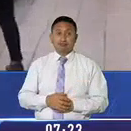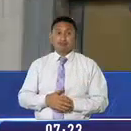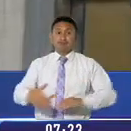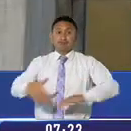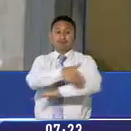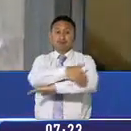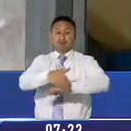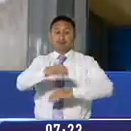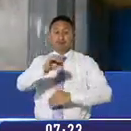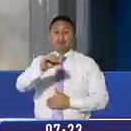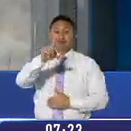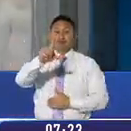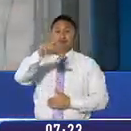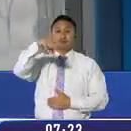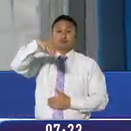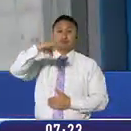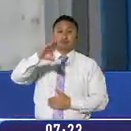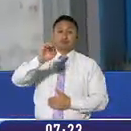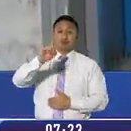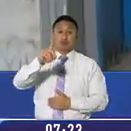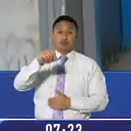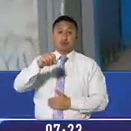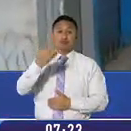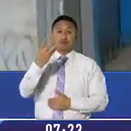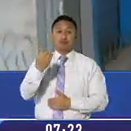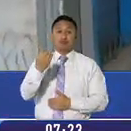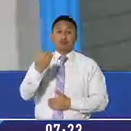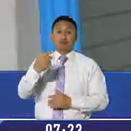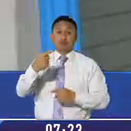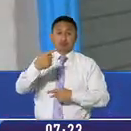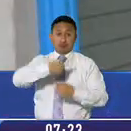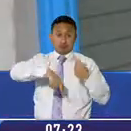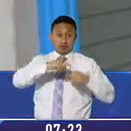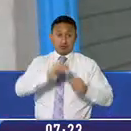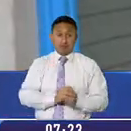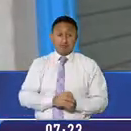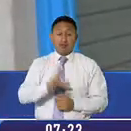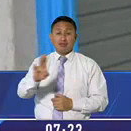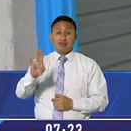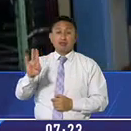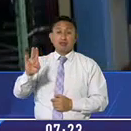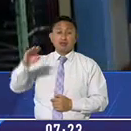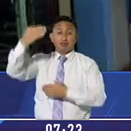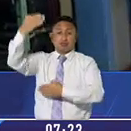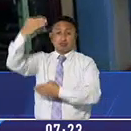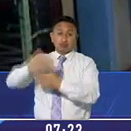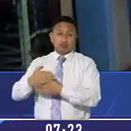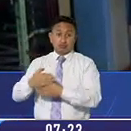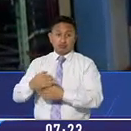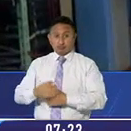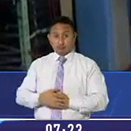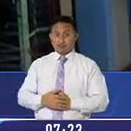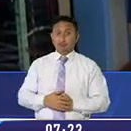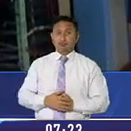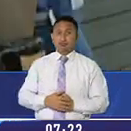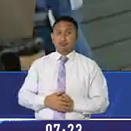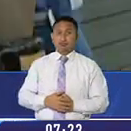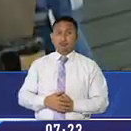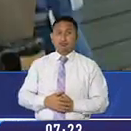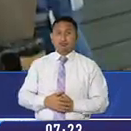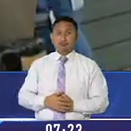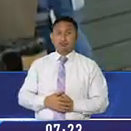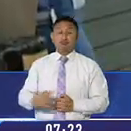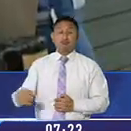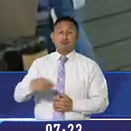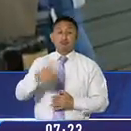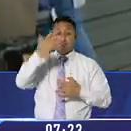centro comercial, de los 14 locales que ahí funcionan, 7 están cerrados o trabajan a medio tiempo. Están contagiados y